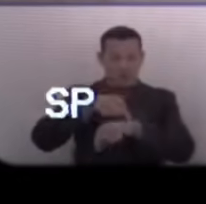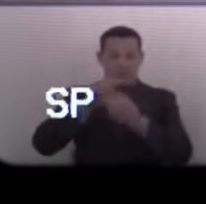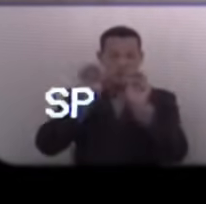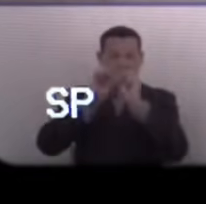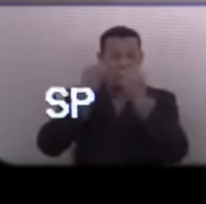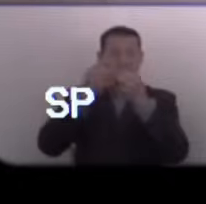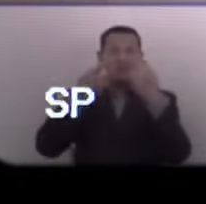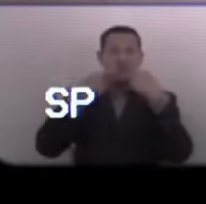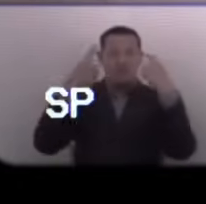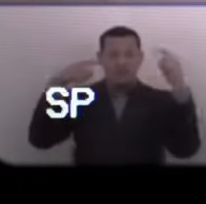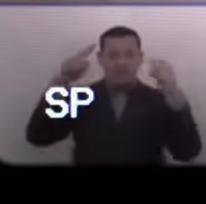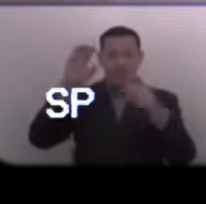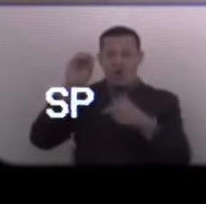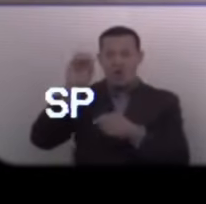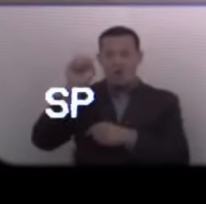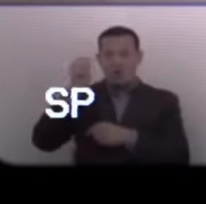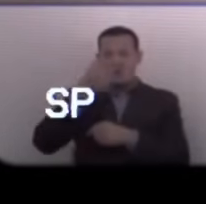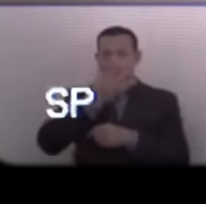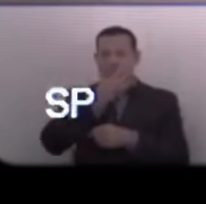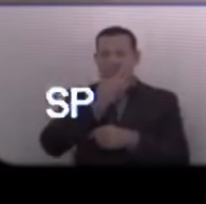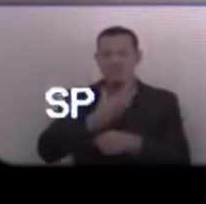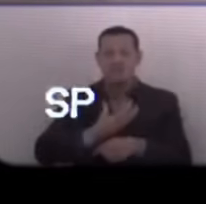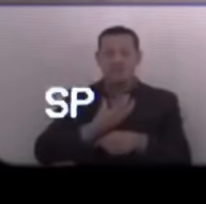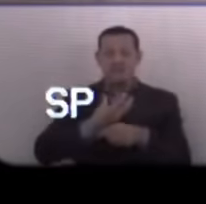bien famoso, Osama Bin Laden.